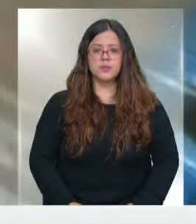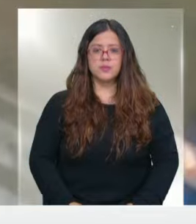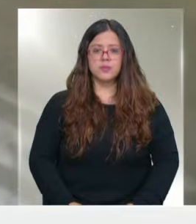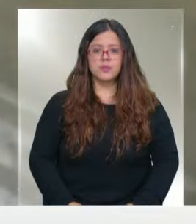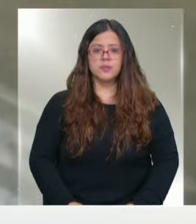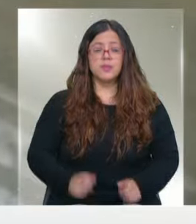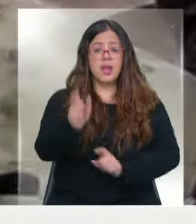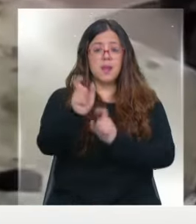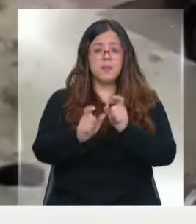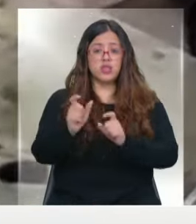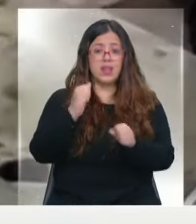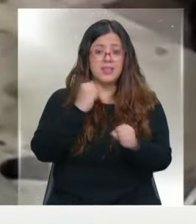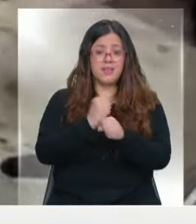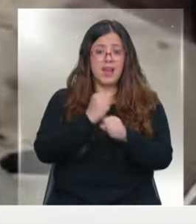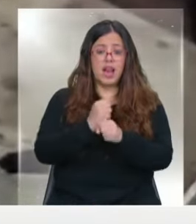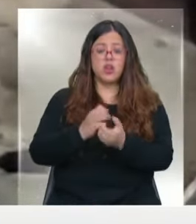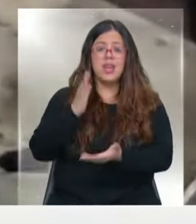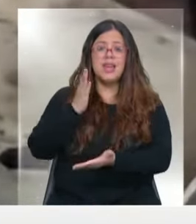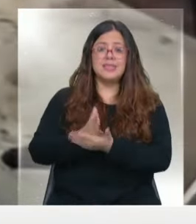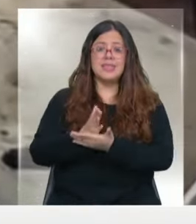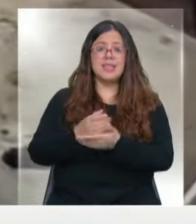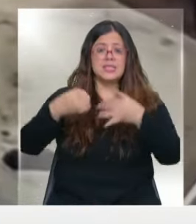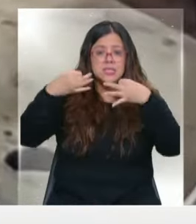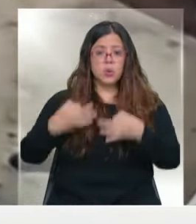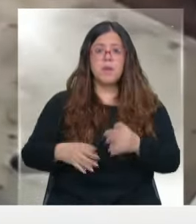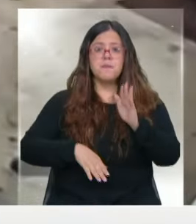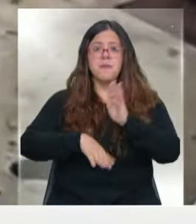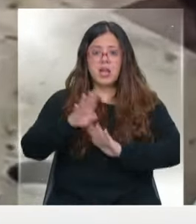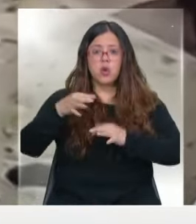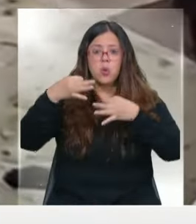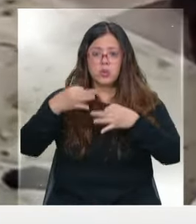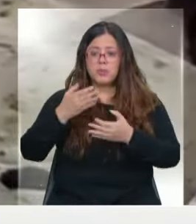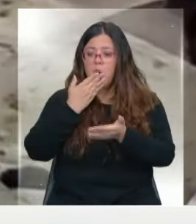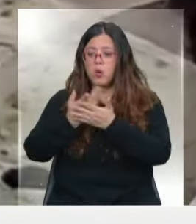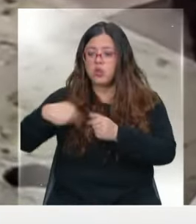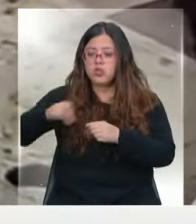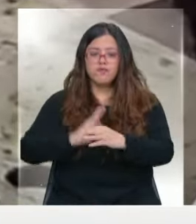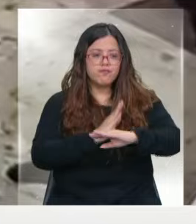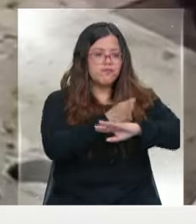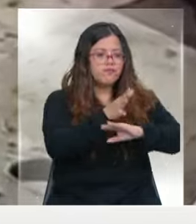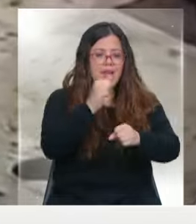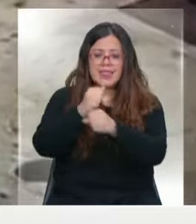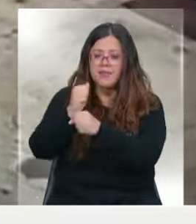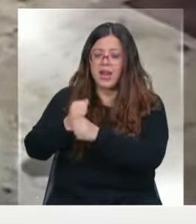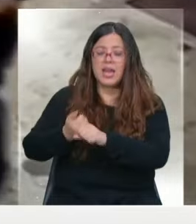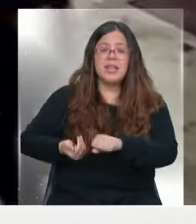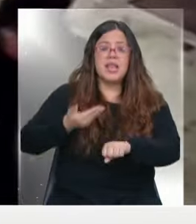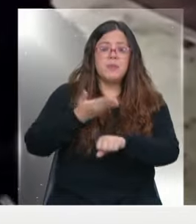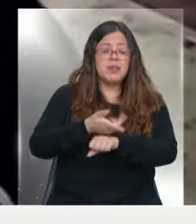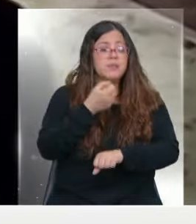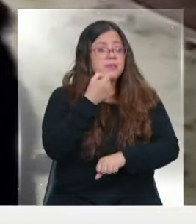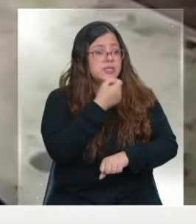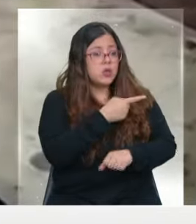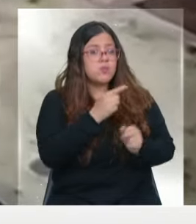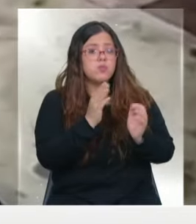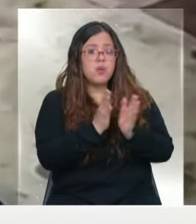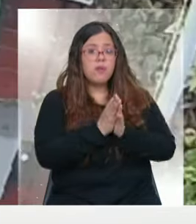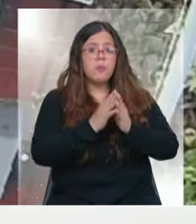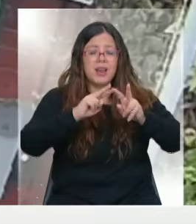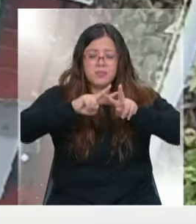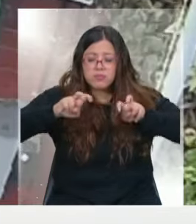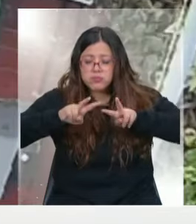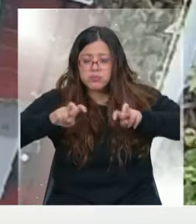Mientras los repartidores exigen nuevas medidas de seguridad a la hora de trabajar, el llamado de las autoridades es a denunciar para poder recabar